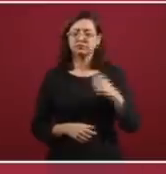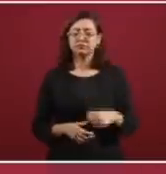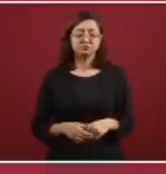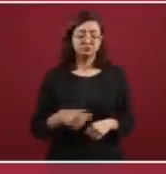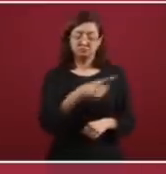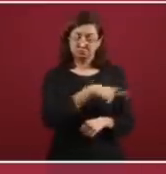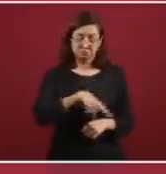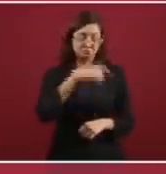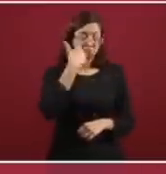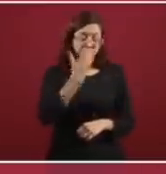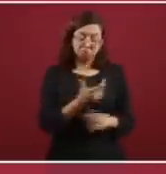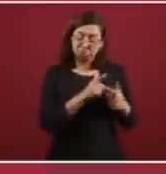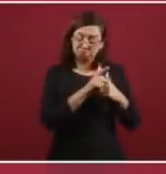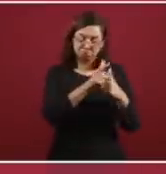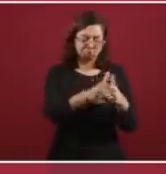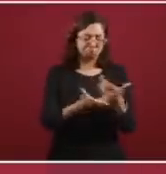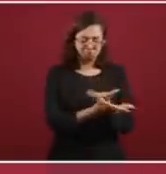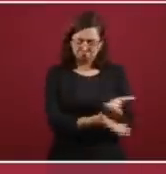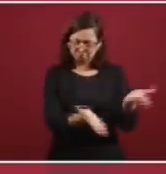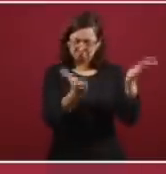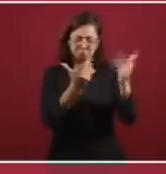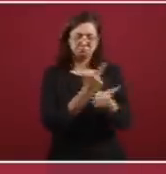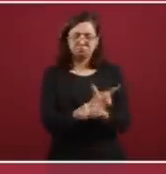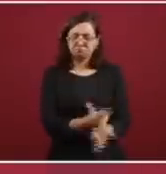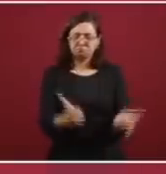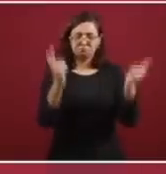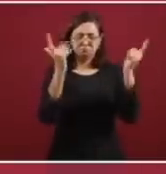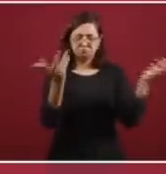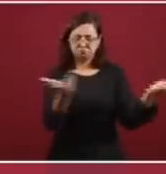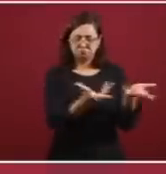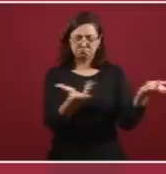consideren con absoluta libertad,